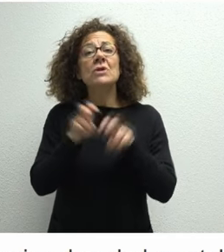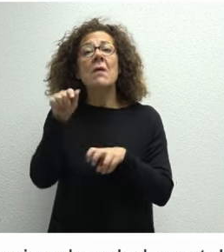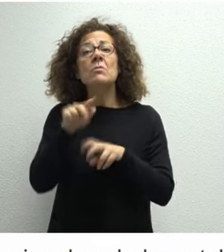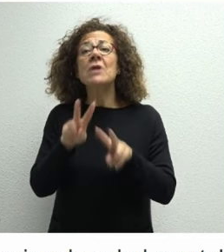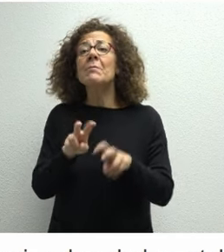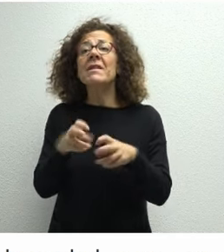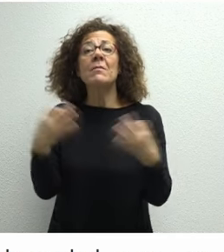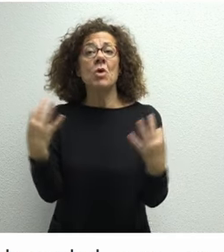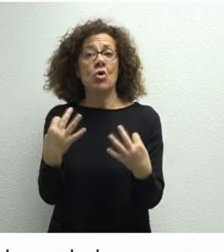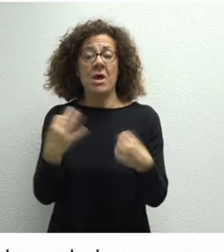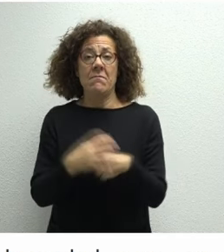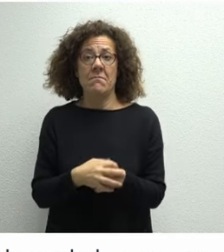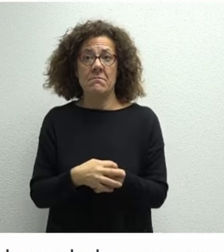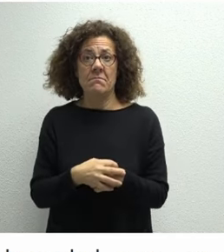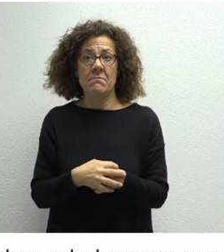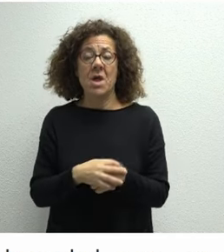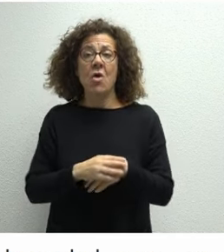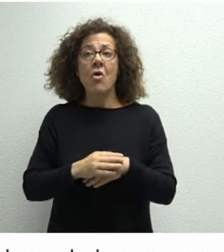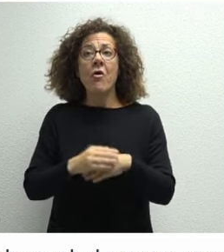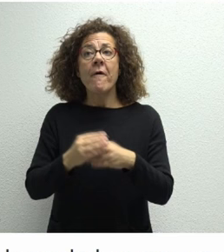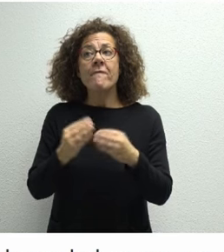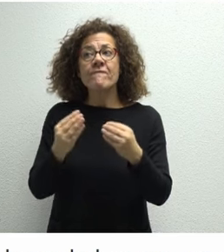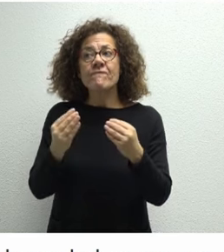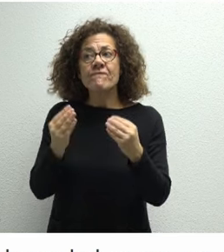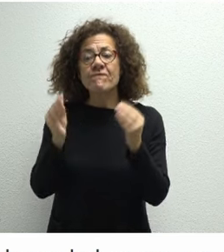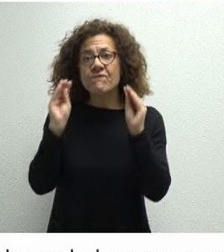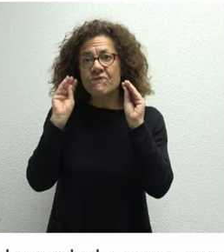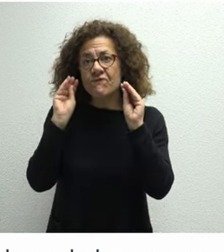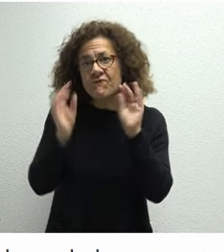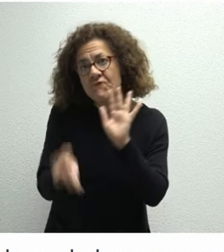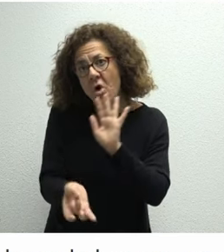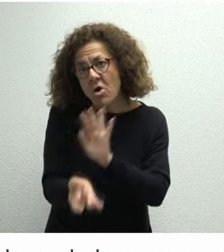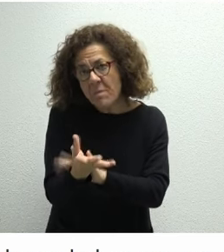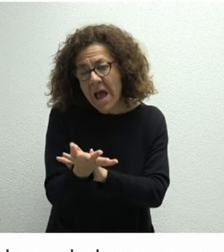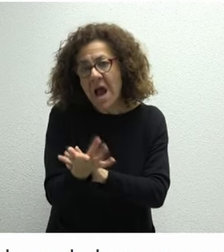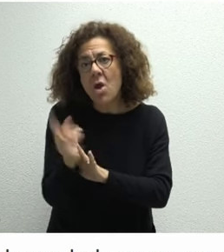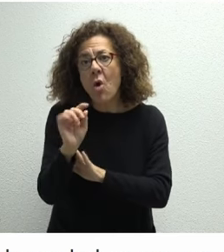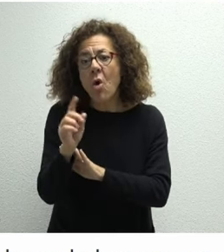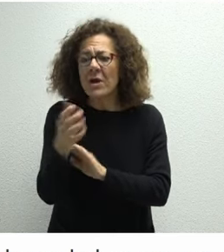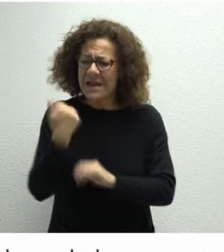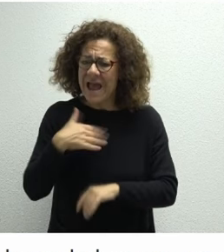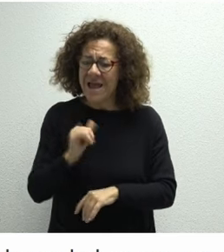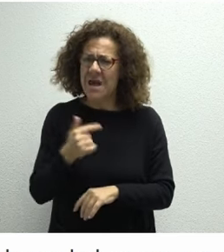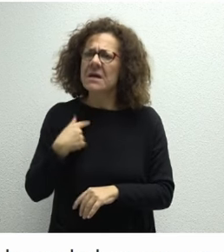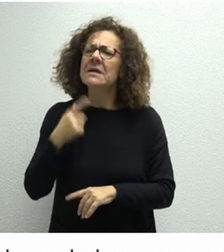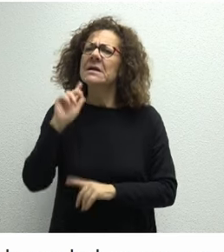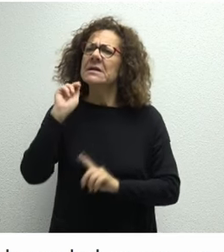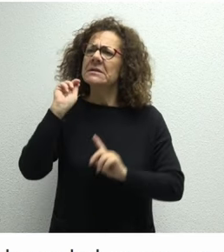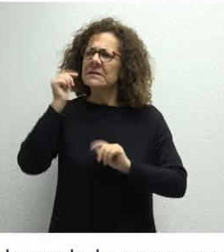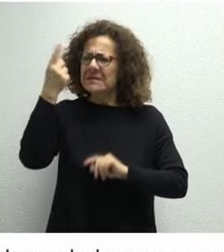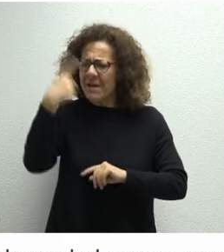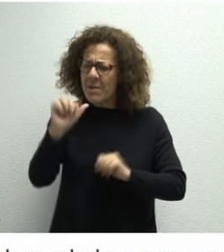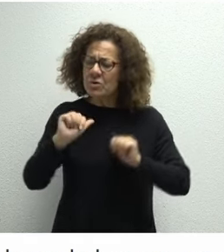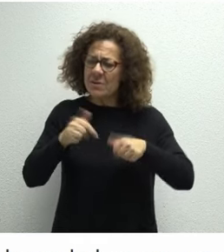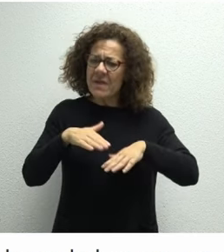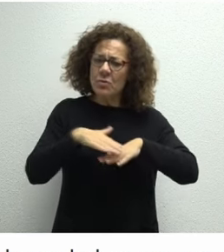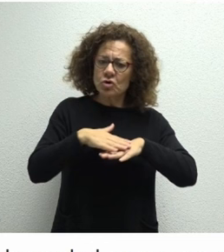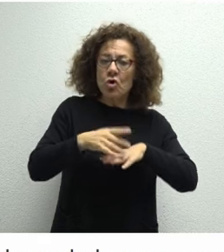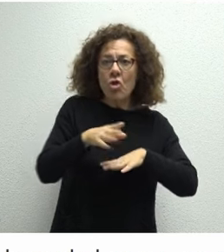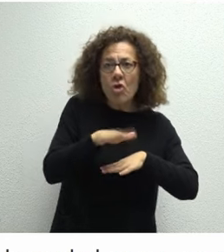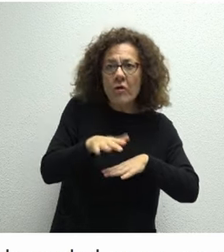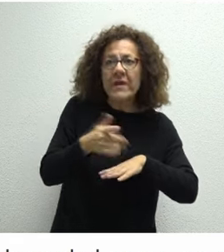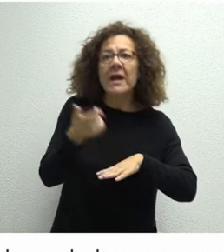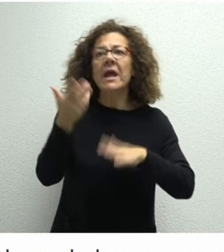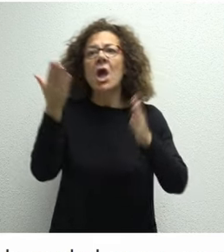primer momento pues formar o conformar ese equipo especializado vale sabemos que de dónde venimos en nuestra situación real que no teníamos un